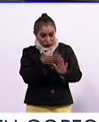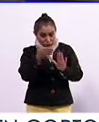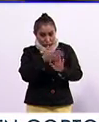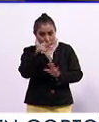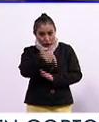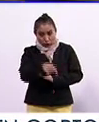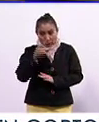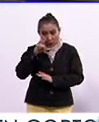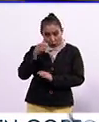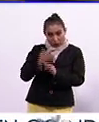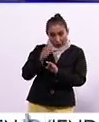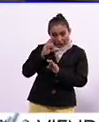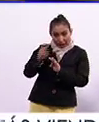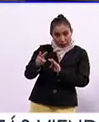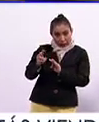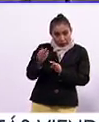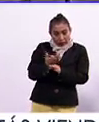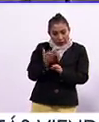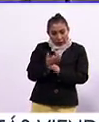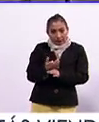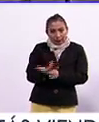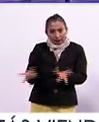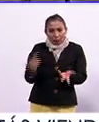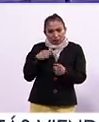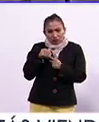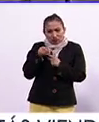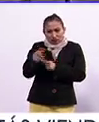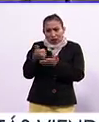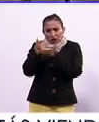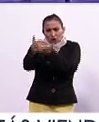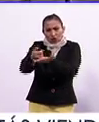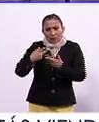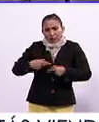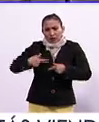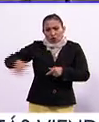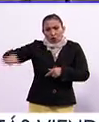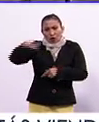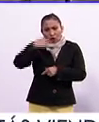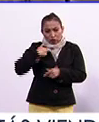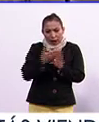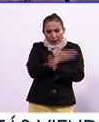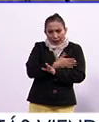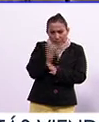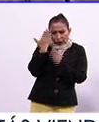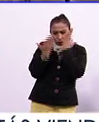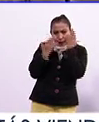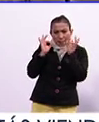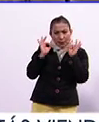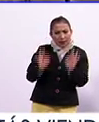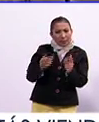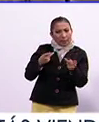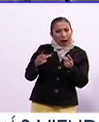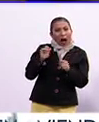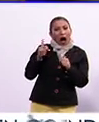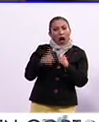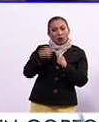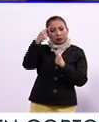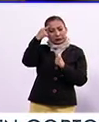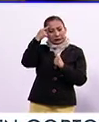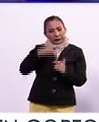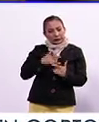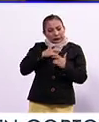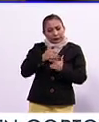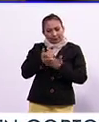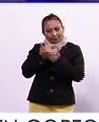estamos viviendo en nuestros días actualmente, ¿no? Son impactos sociales y hay que estar preparado para poder tener una conciencia